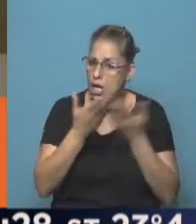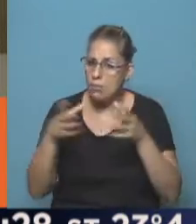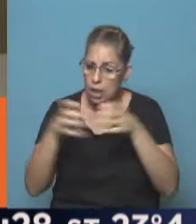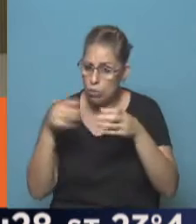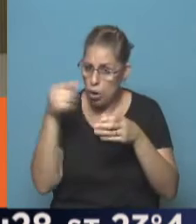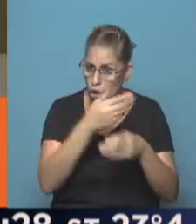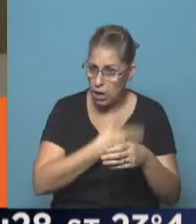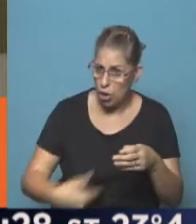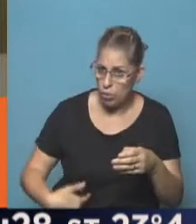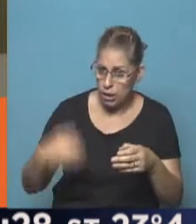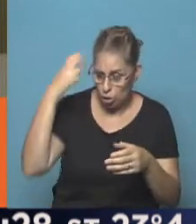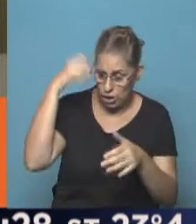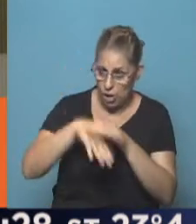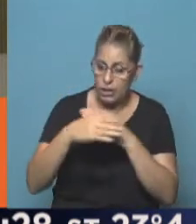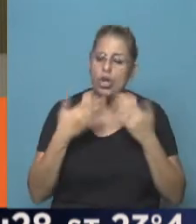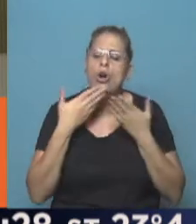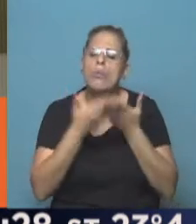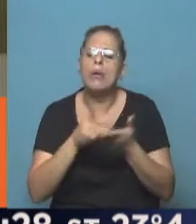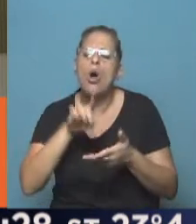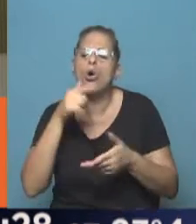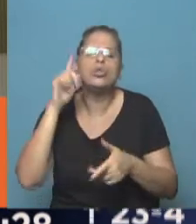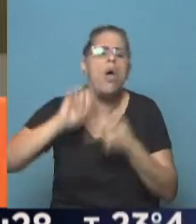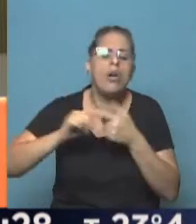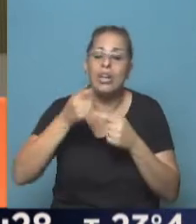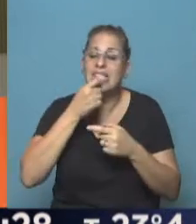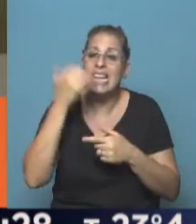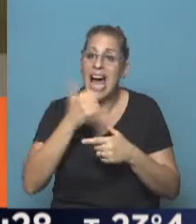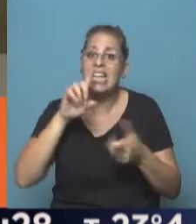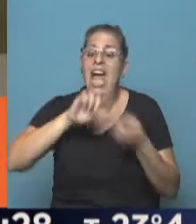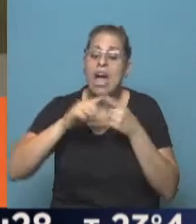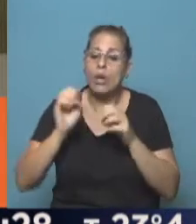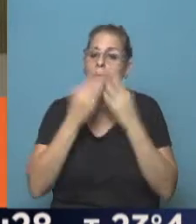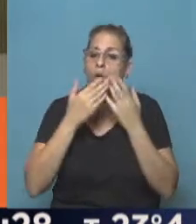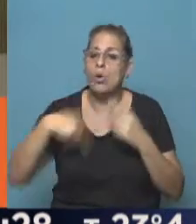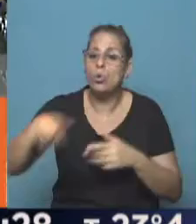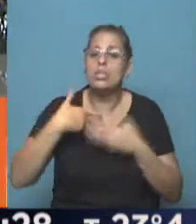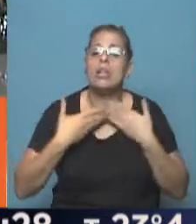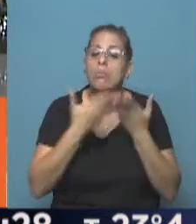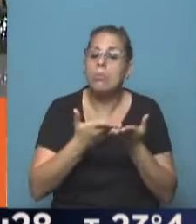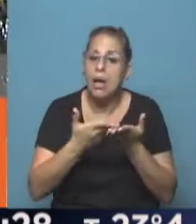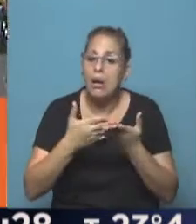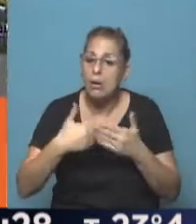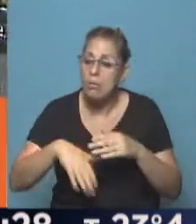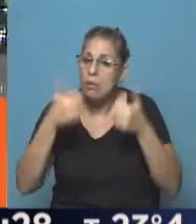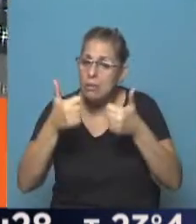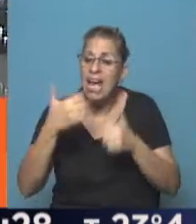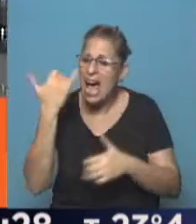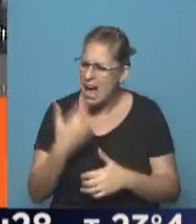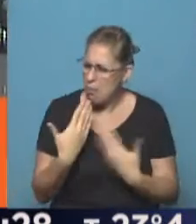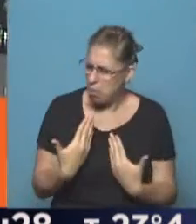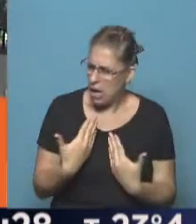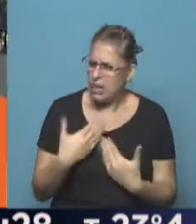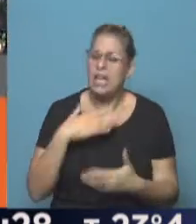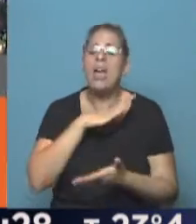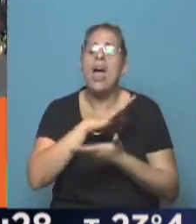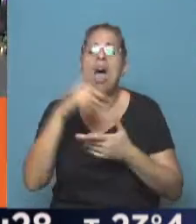oposición parlamentaria a proponer otro acuerdo. Dice, si hay un acuerdo mejor, propónganlo y lo vamos a aplicar. ¿Hay posibilidades de un acuerdo mejor? Pero es que ni la